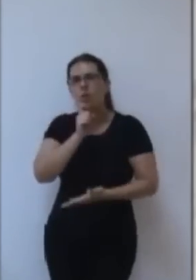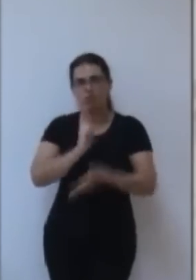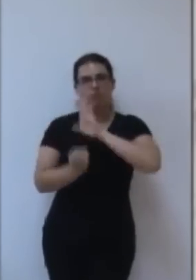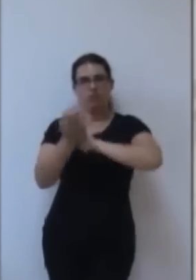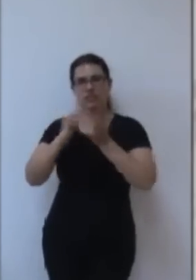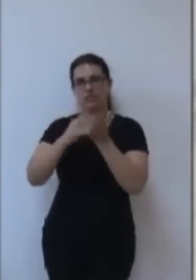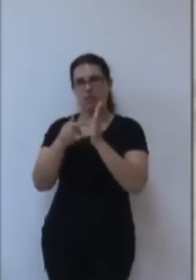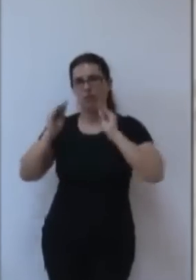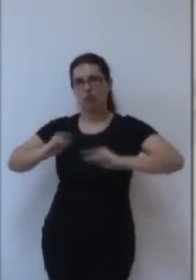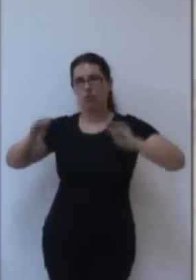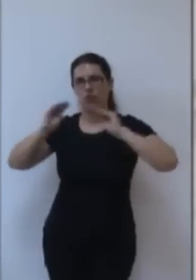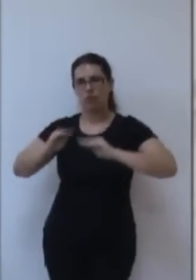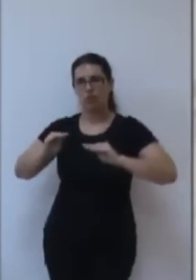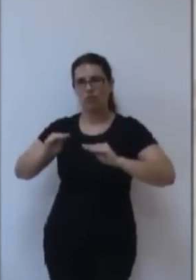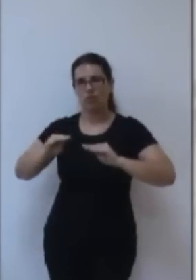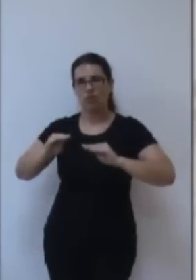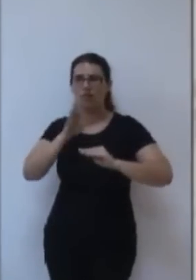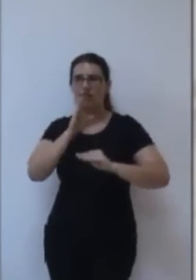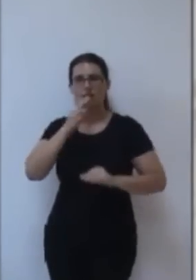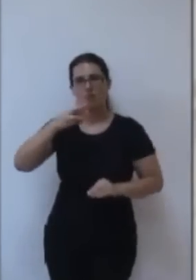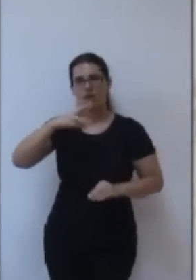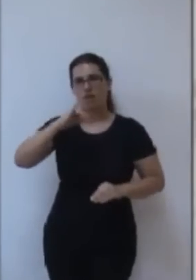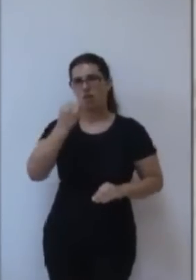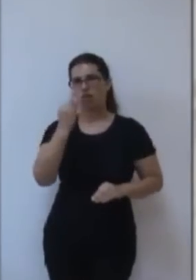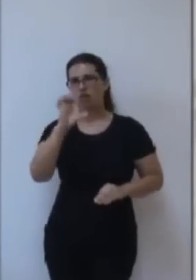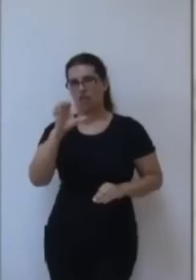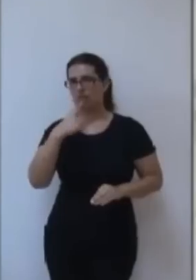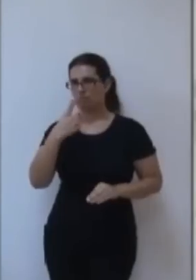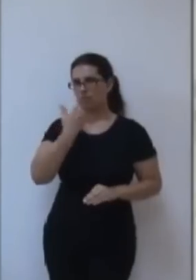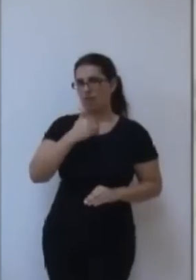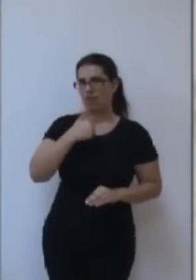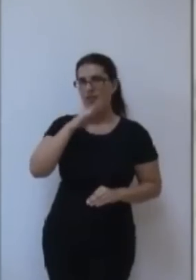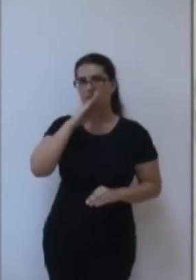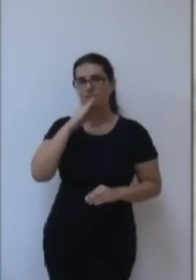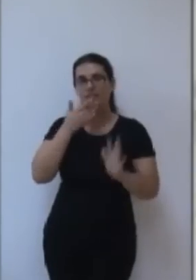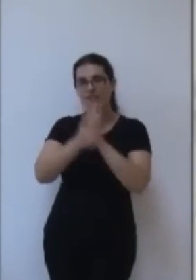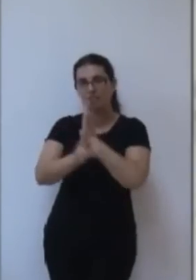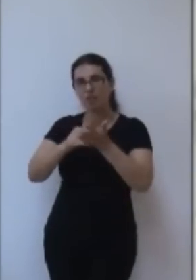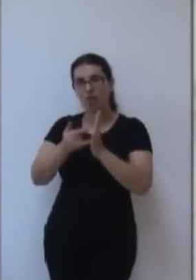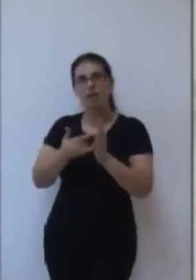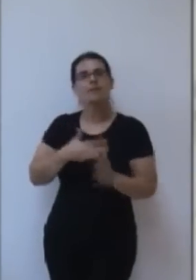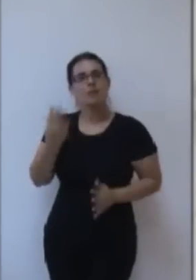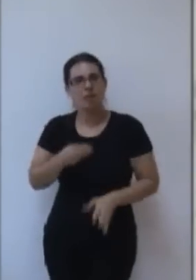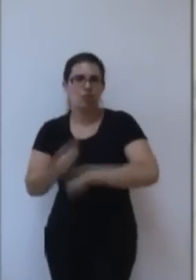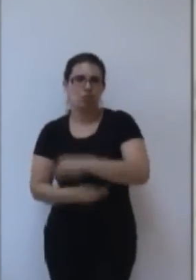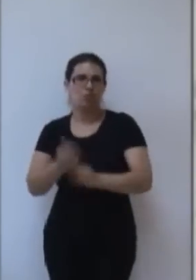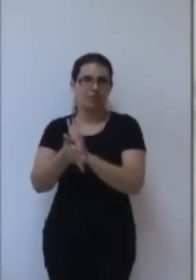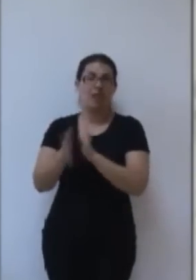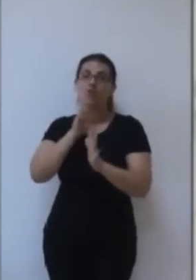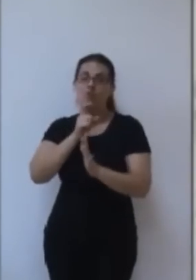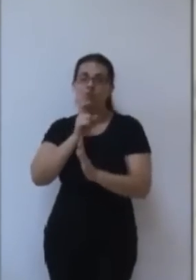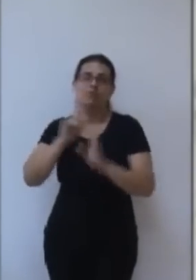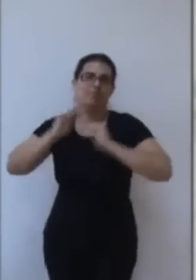formación, ¿no? Lo que se decía, lo que ha hecho, creo que ha sido María José, el de que sean capaces de utilizar, ¿no?, esa tecnología, para ser capaces, en nuestro